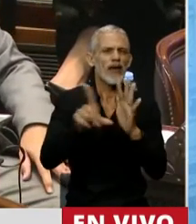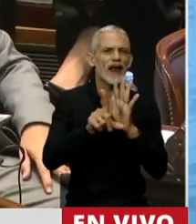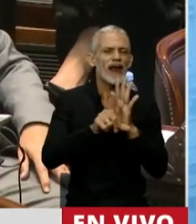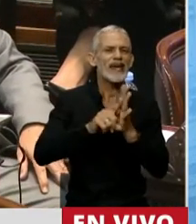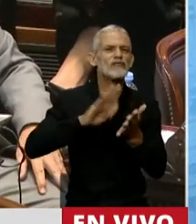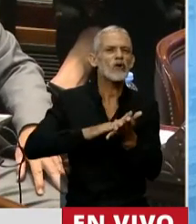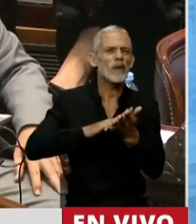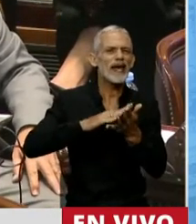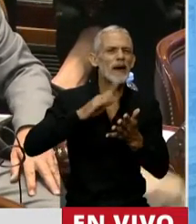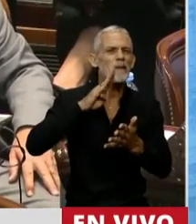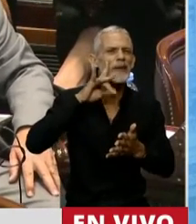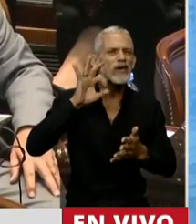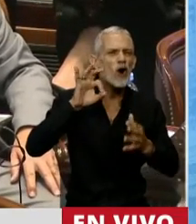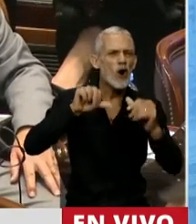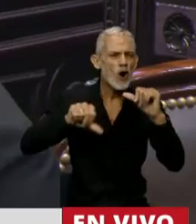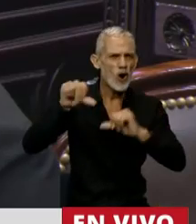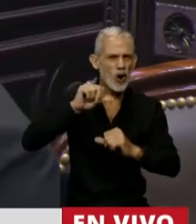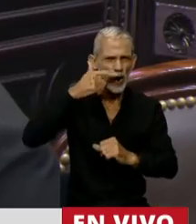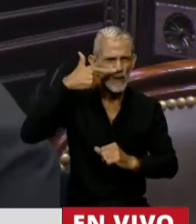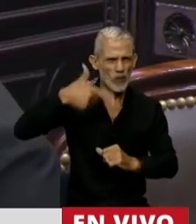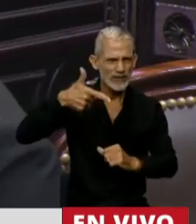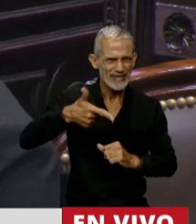biocombustible el señor presidente